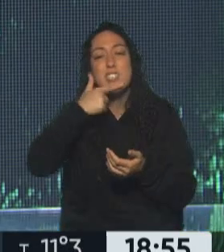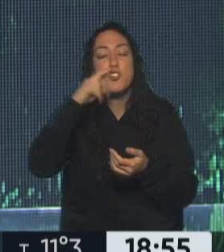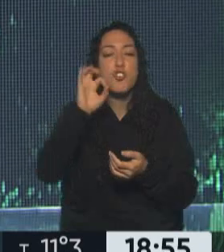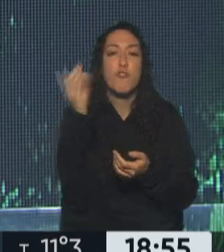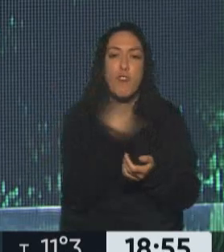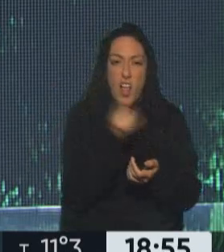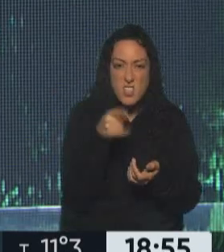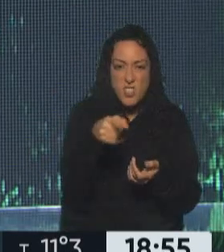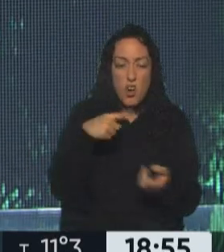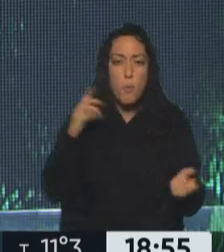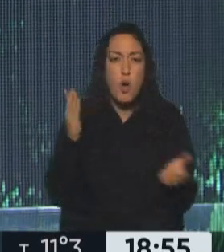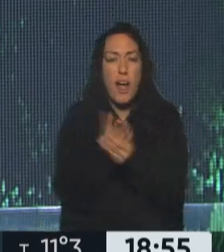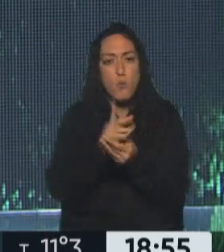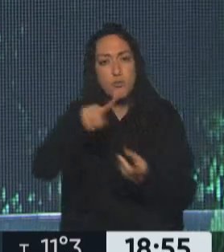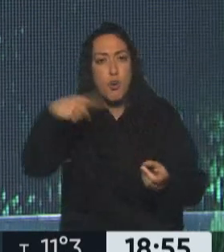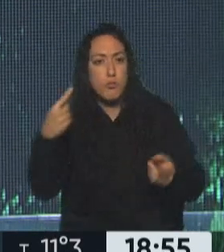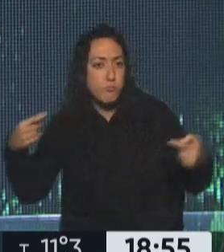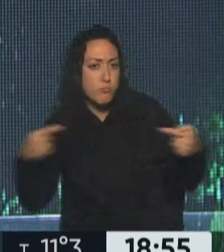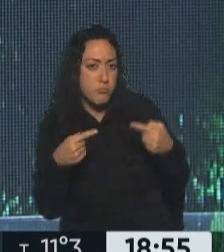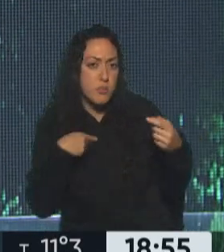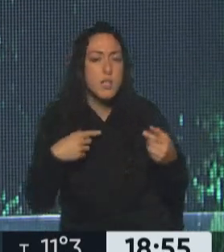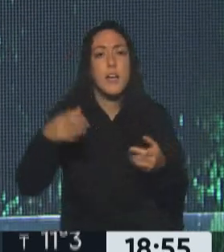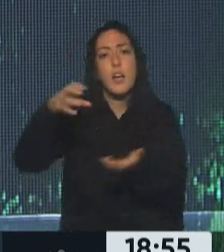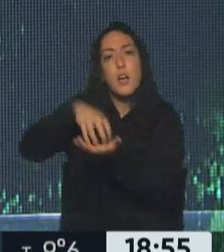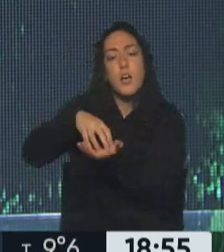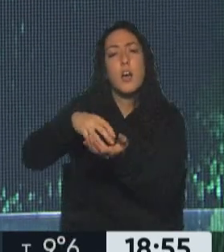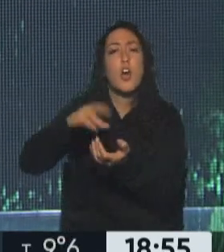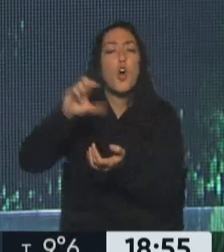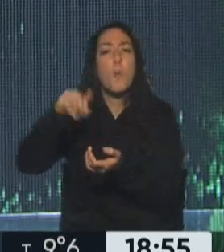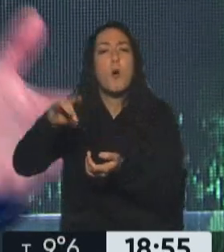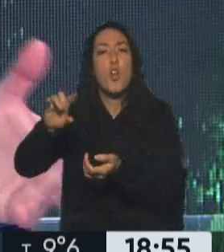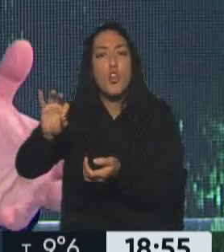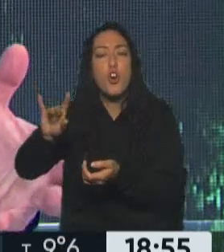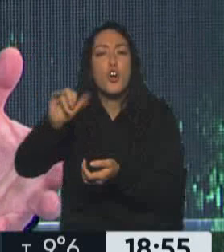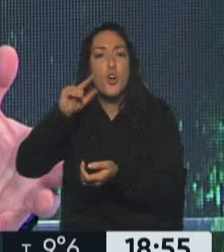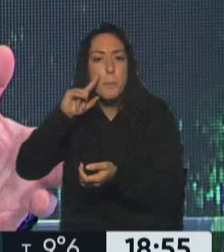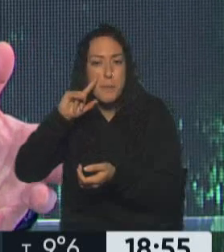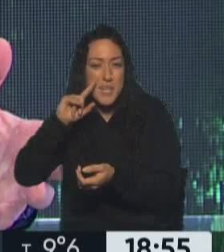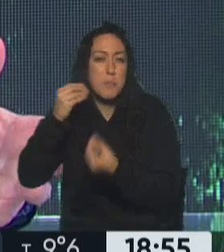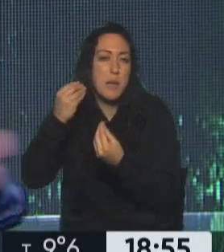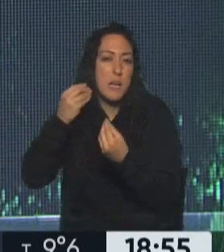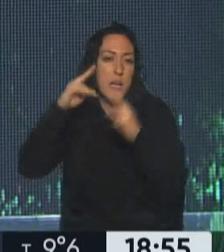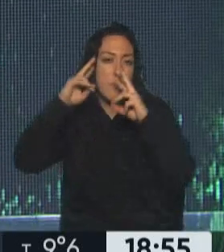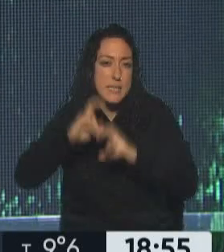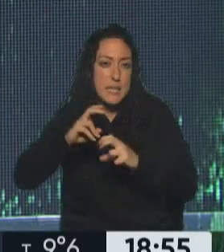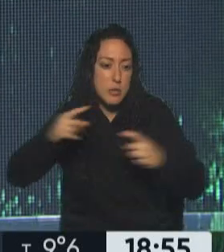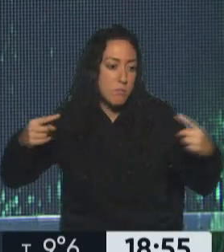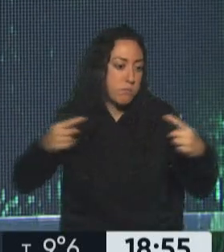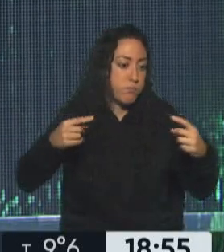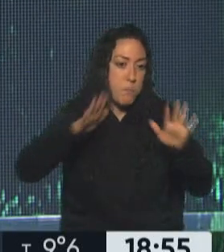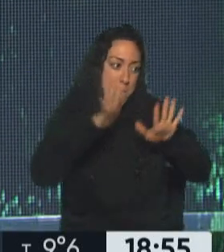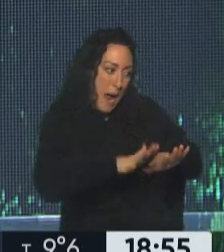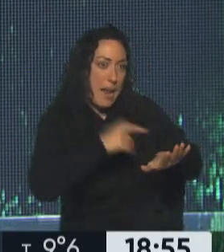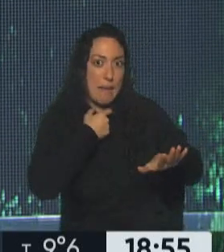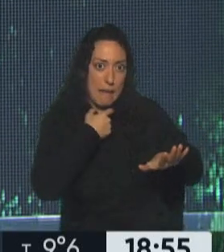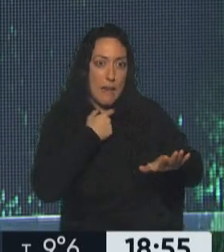de contracausa en los tribunales de Comodoro Pi, una suerte de contracausa para neutralizar los efectos de aquella investigación. En ese